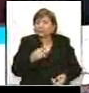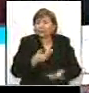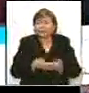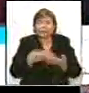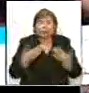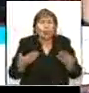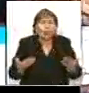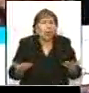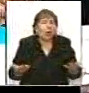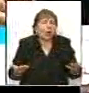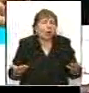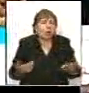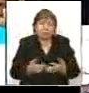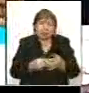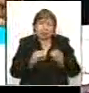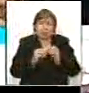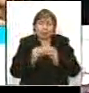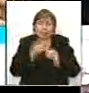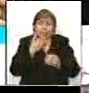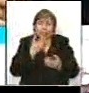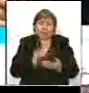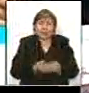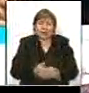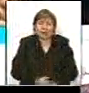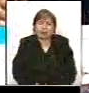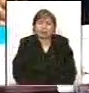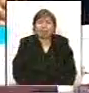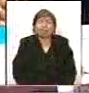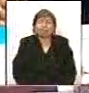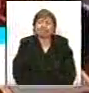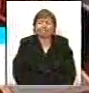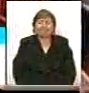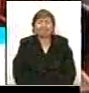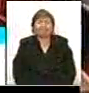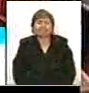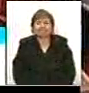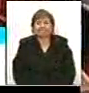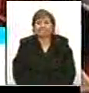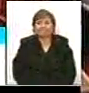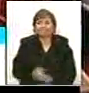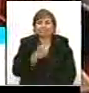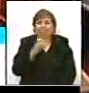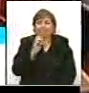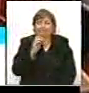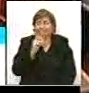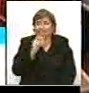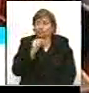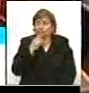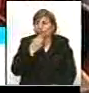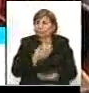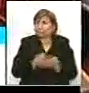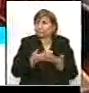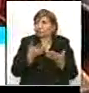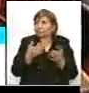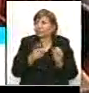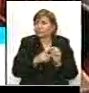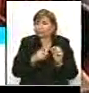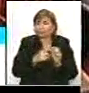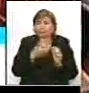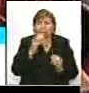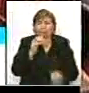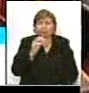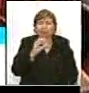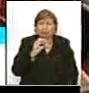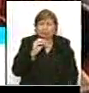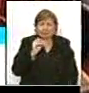no hay un principio de gradualidad. Gracias, presidenta. Gracias, congresista Letona. Antes de darle la palabra al congresista Costa,